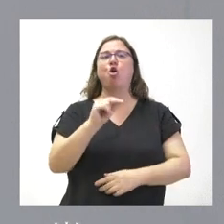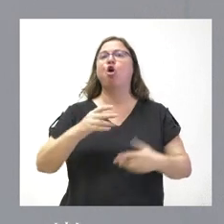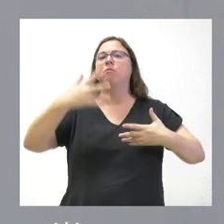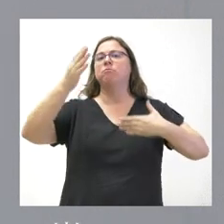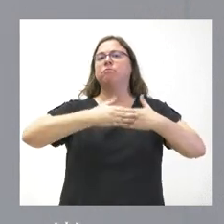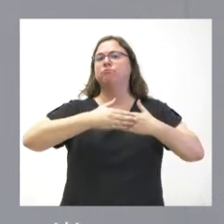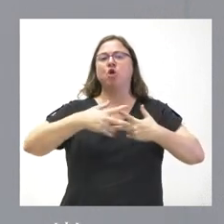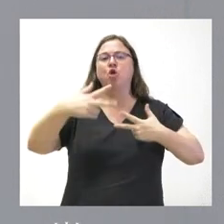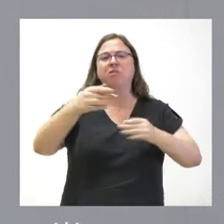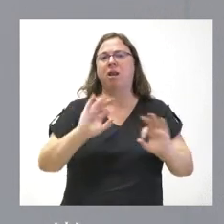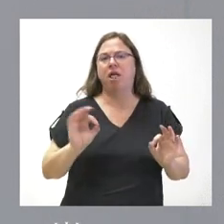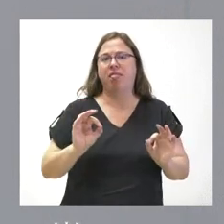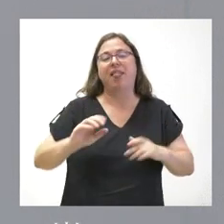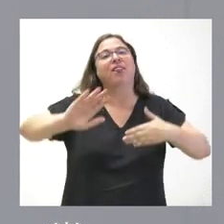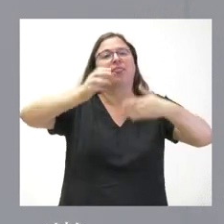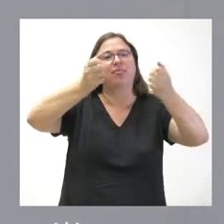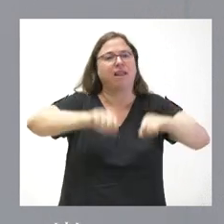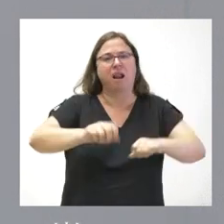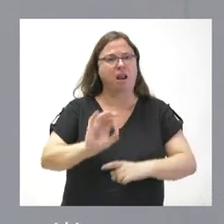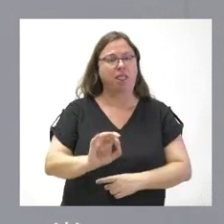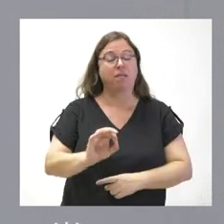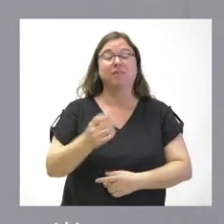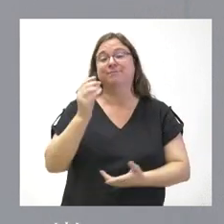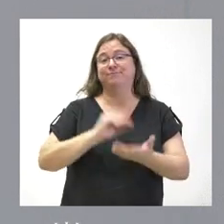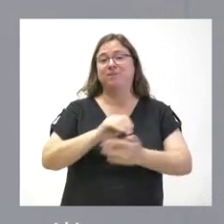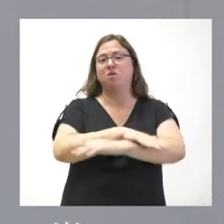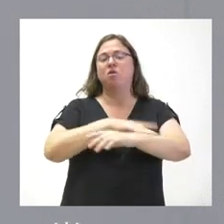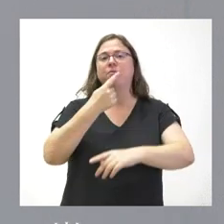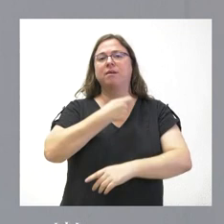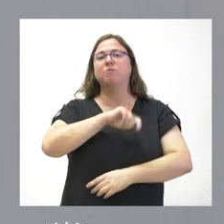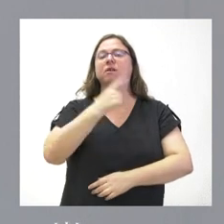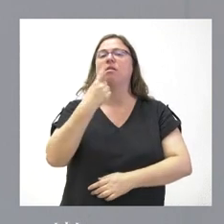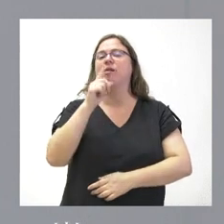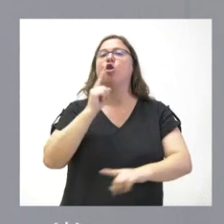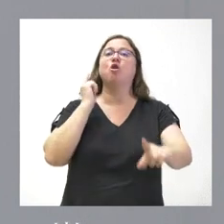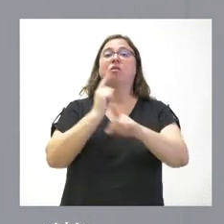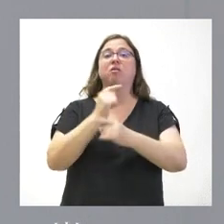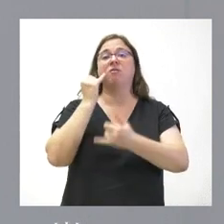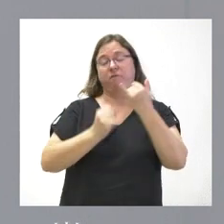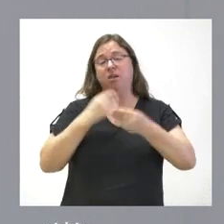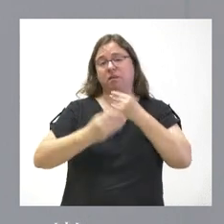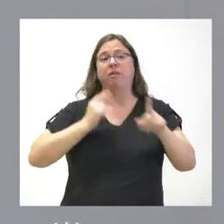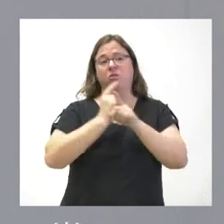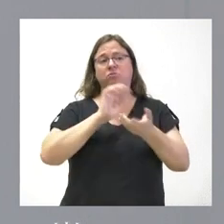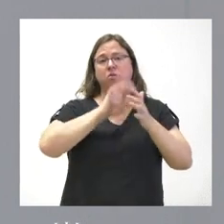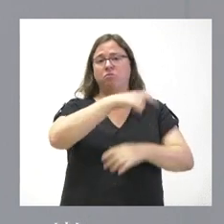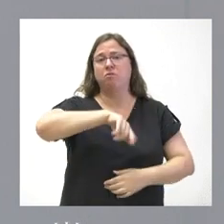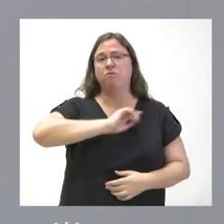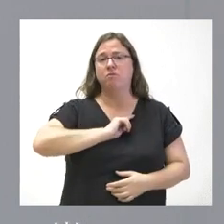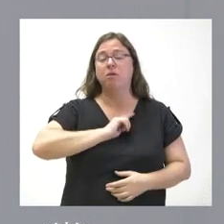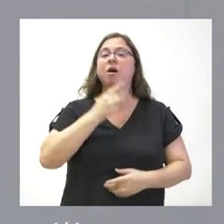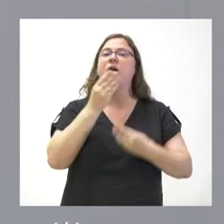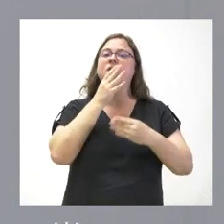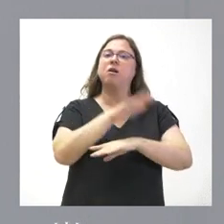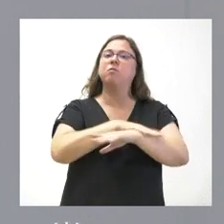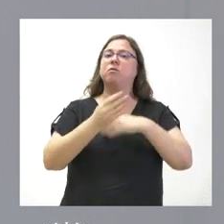siempre que se niega algo por parte del gobierno de España que perjudica a Castilla y león se acaba haciendo en contra de esta comunidad Autónoma y ahora parece que el gobierno lo que está